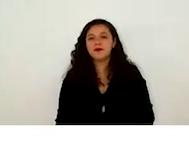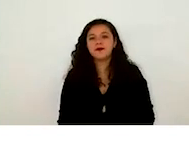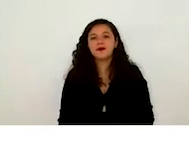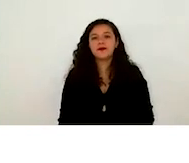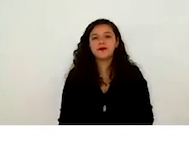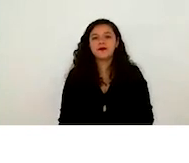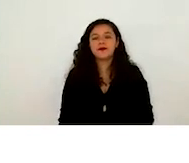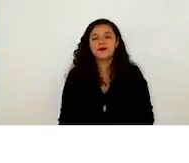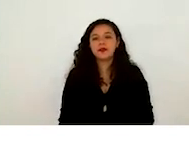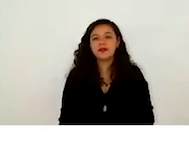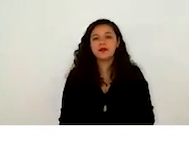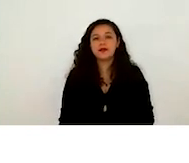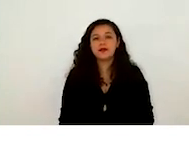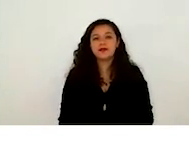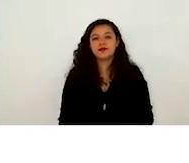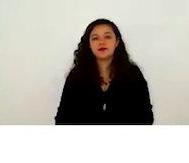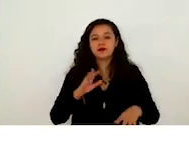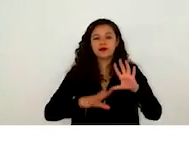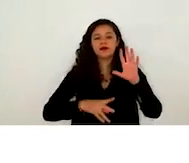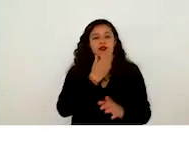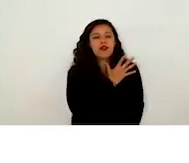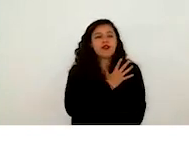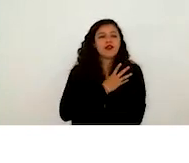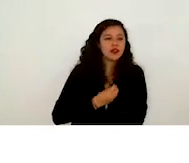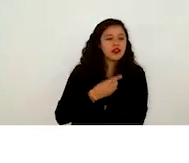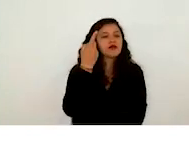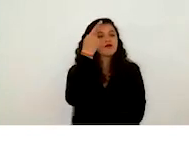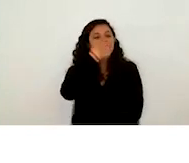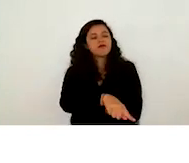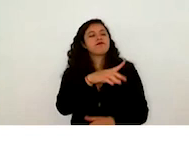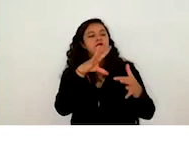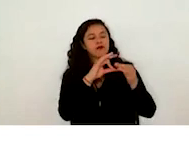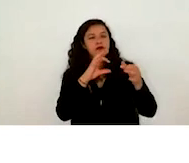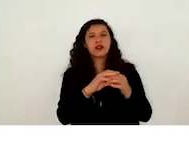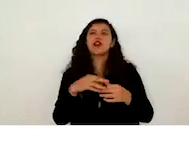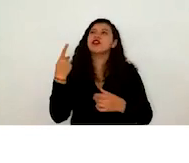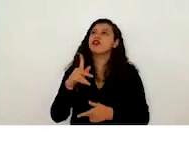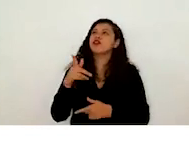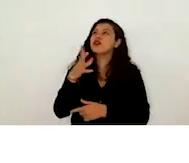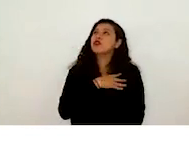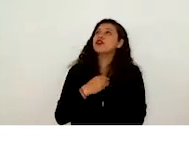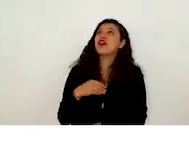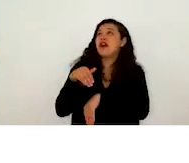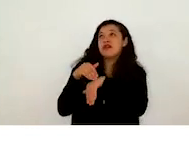cuántos de ustedes han hablado con sus hijos ha dado una indicación a sus hijos y sus hijos no la cantan